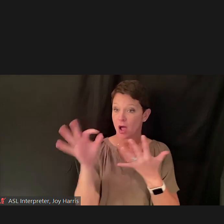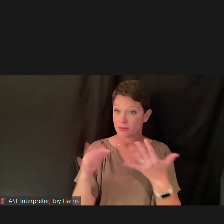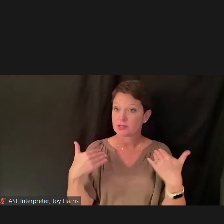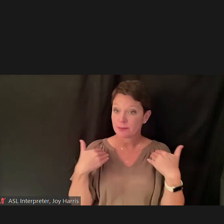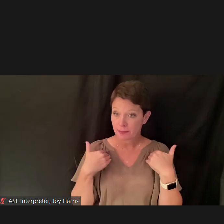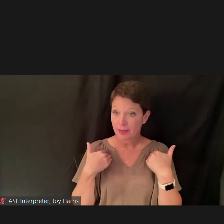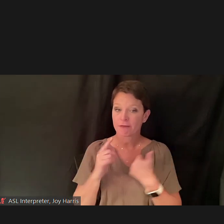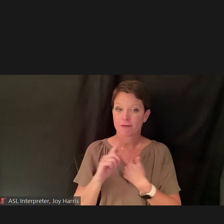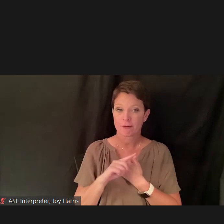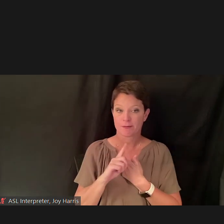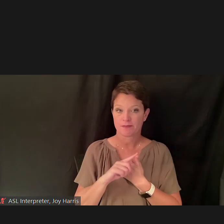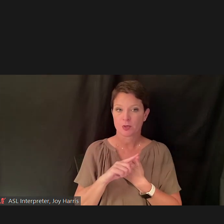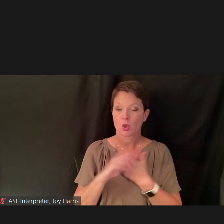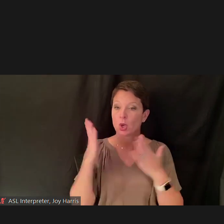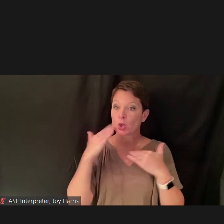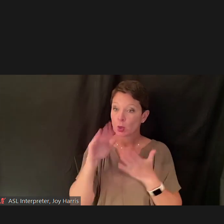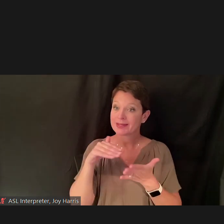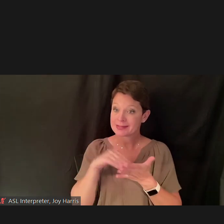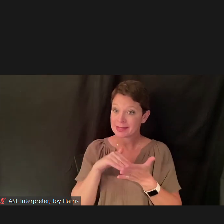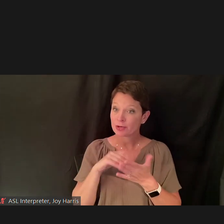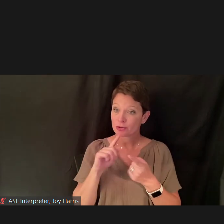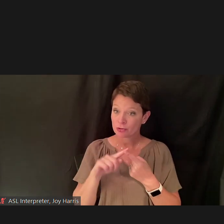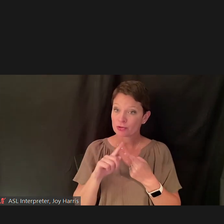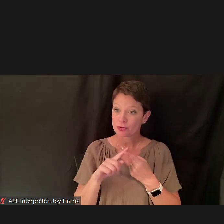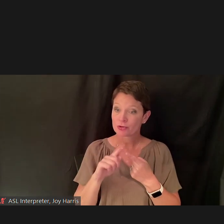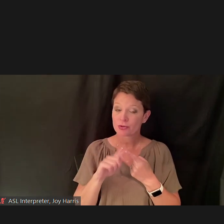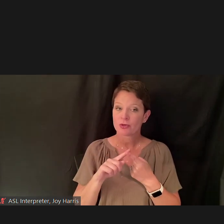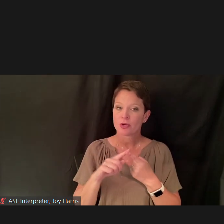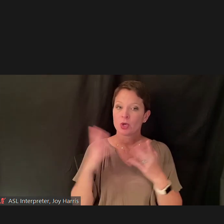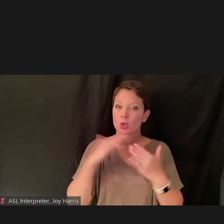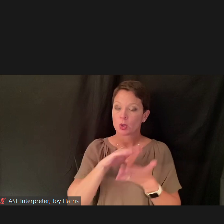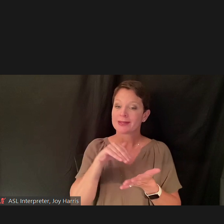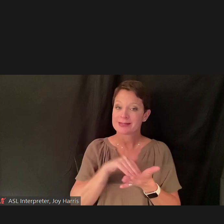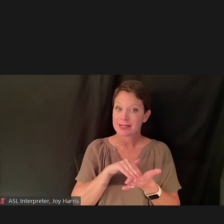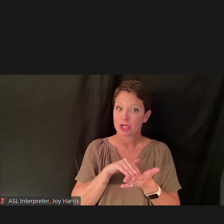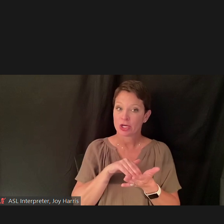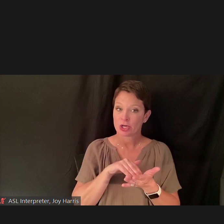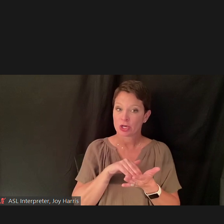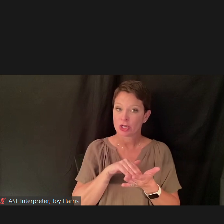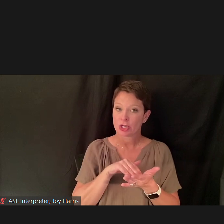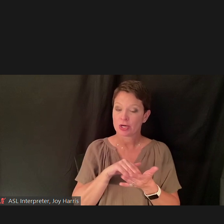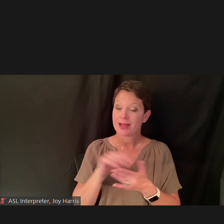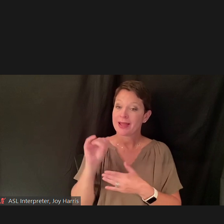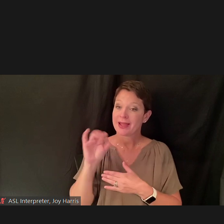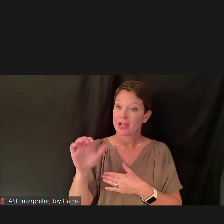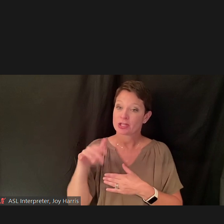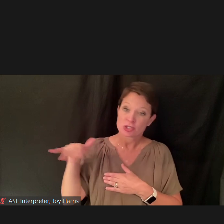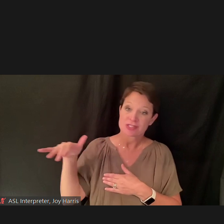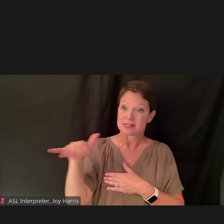Más recursos que ofrece la ciudad, centros de enfriamiento,